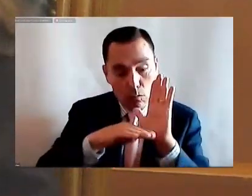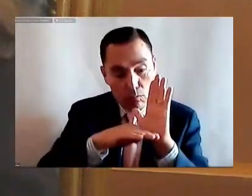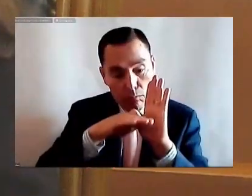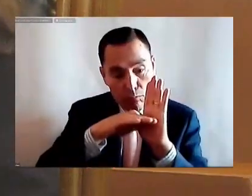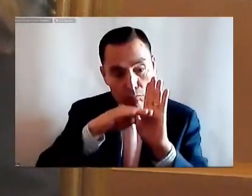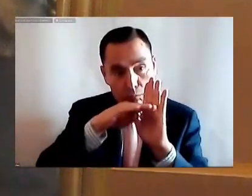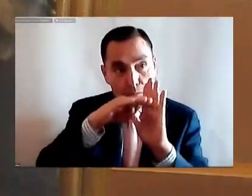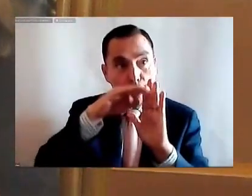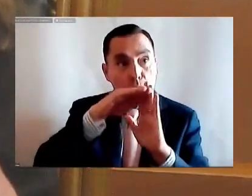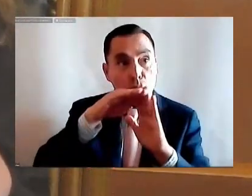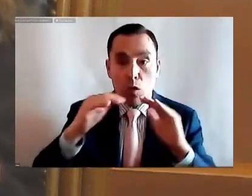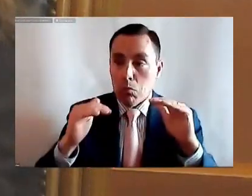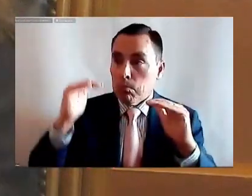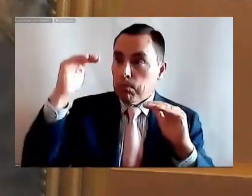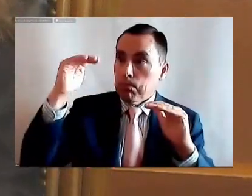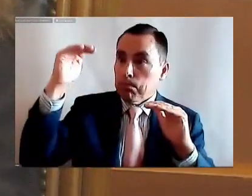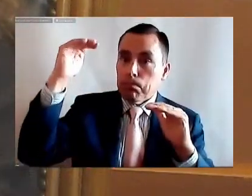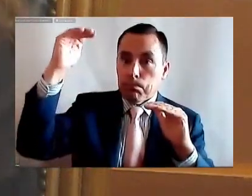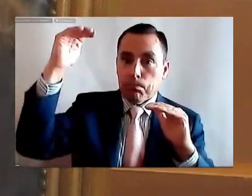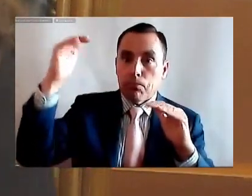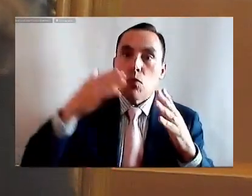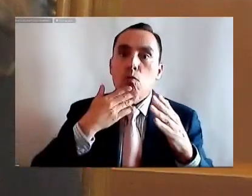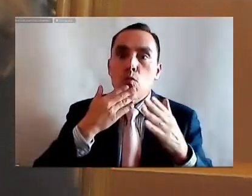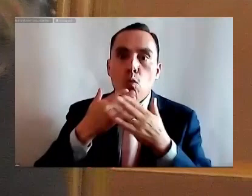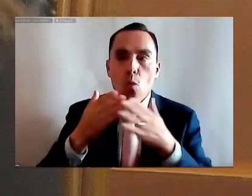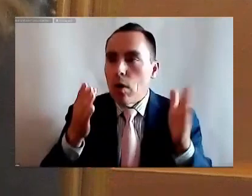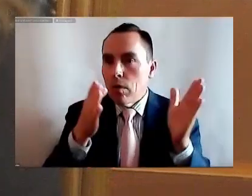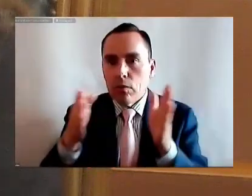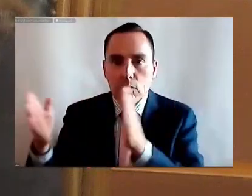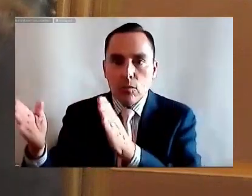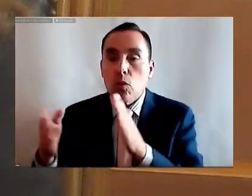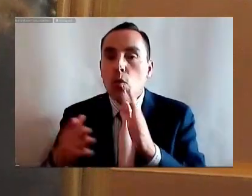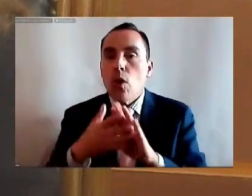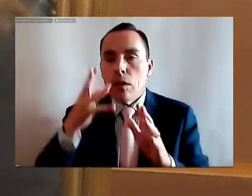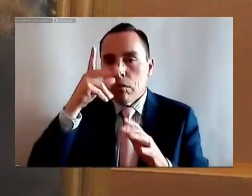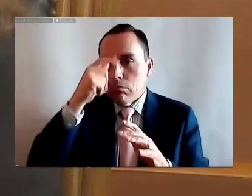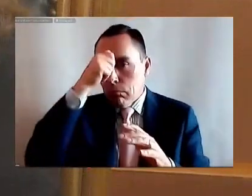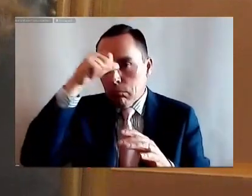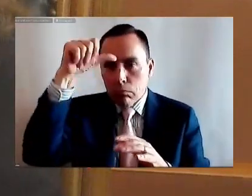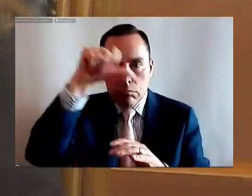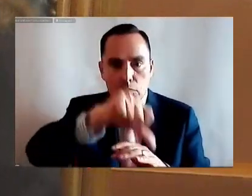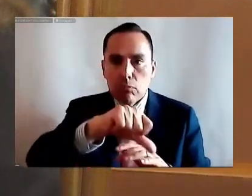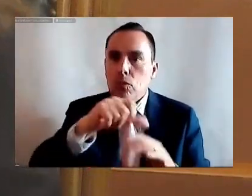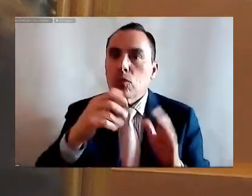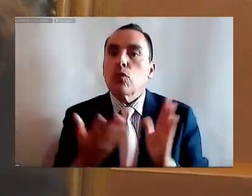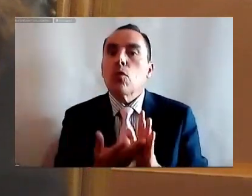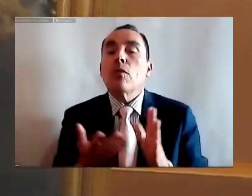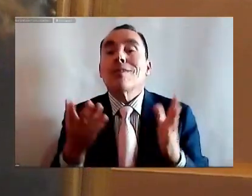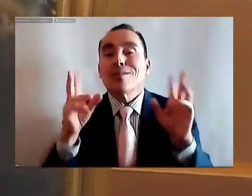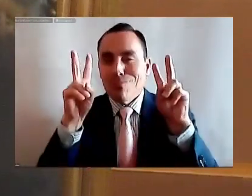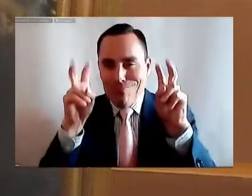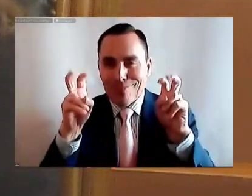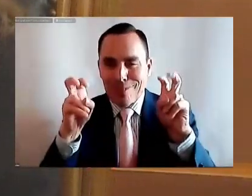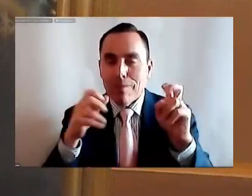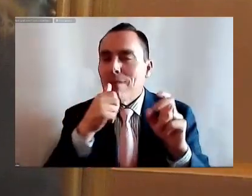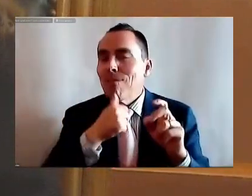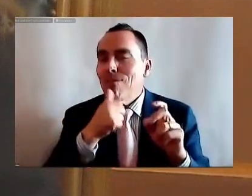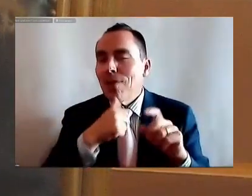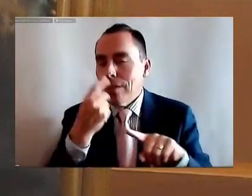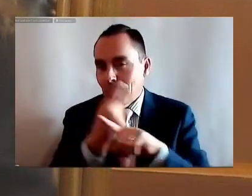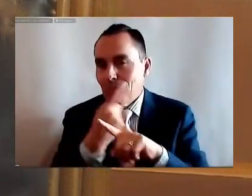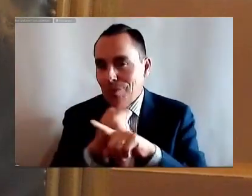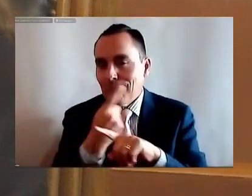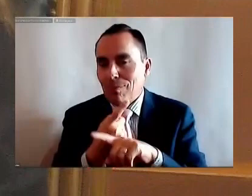esas gravedades determinan proporcionalidad en el tipo de sanciones. Yo pienso que ese es un tema que falta discutirlo,